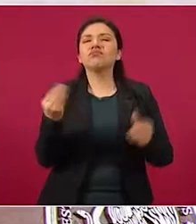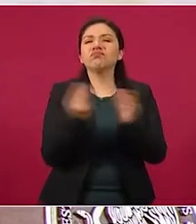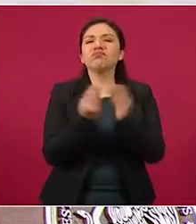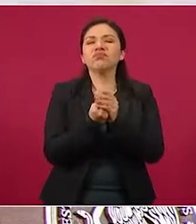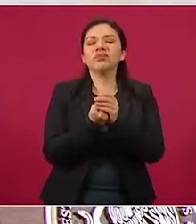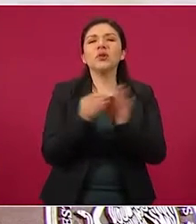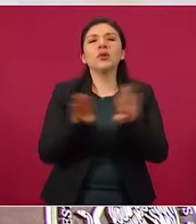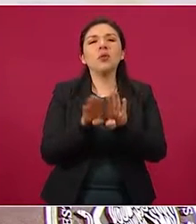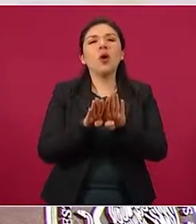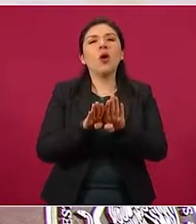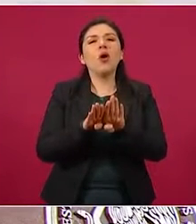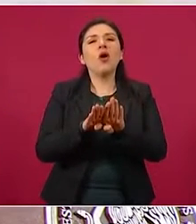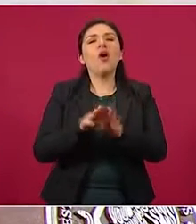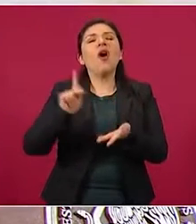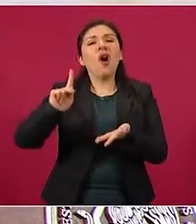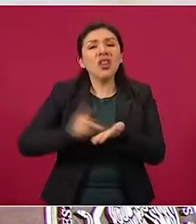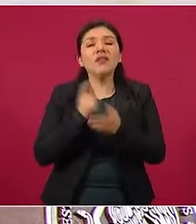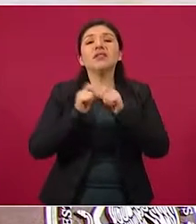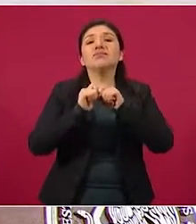Refritear,